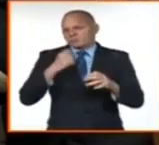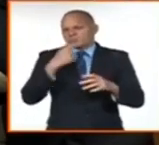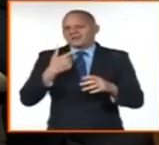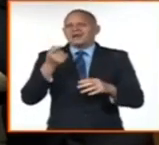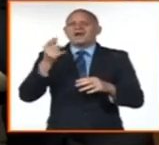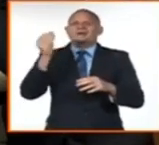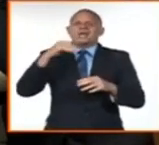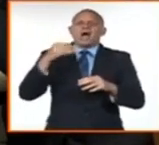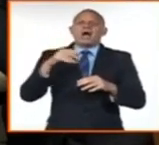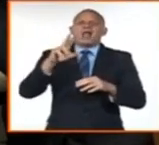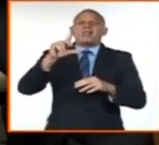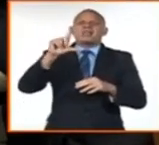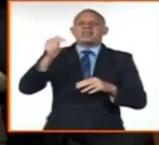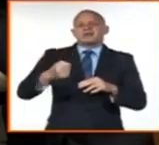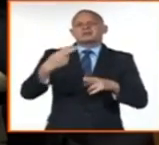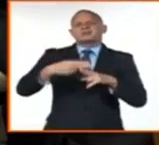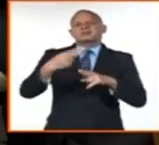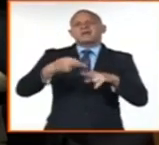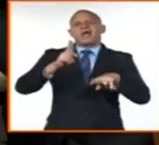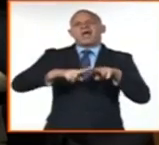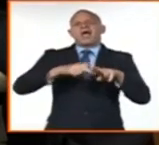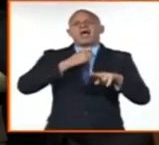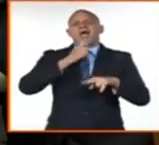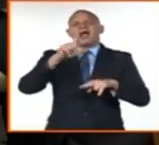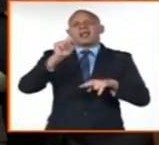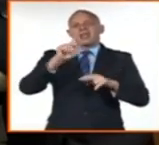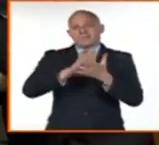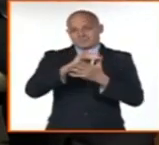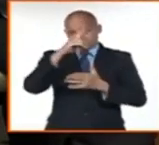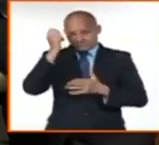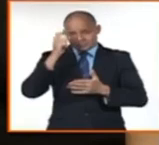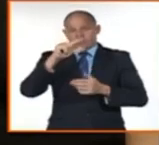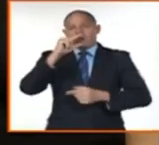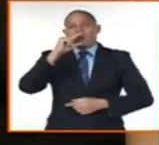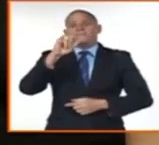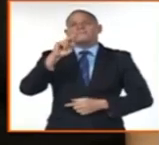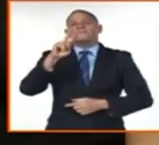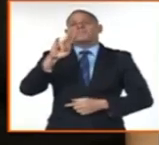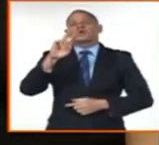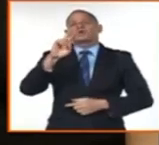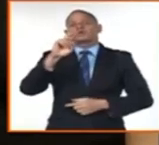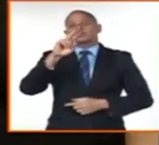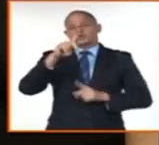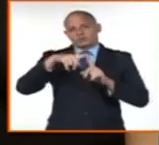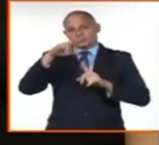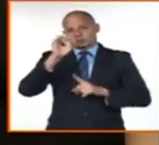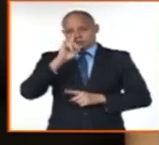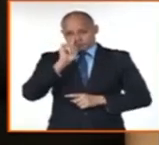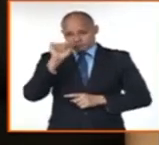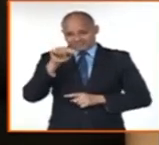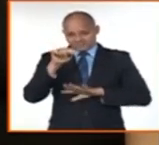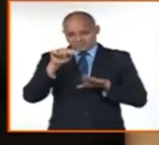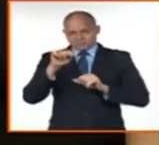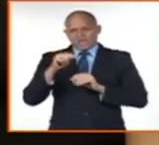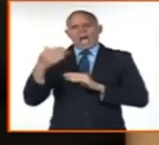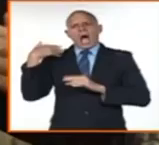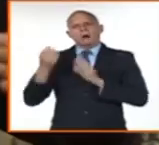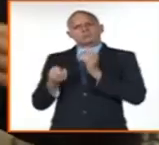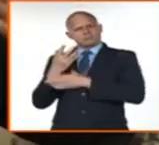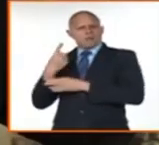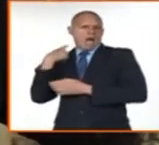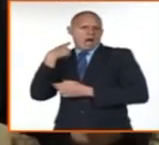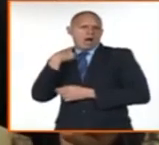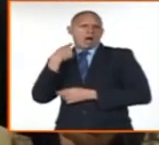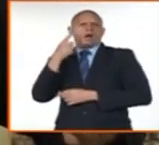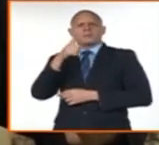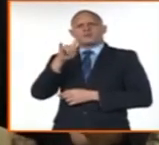dimensión. Por lo tanto, esto internacionalizó más el bloqueo. En una cosa que cuesta trabajo comprender, que el